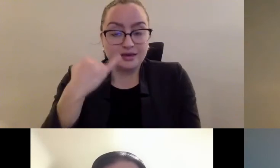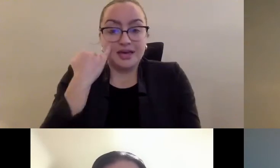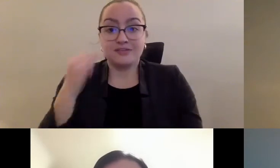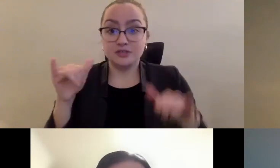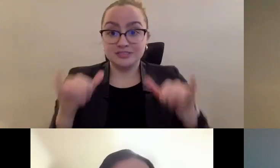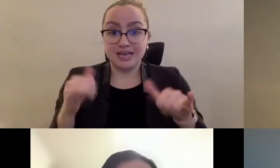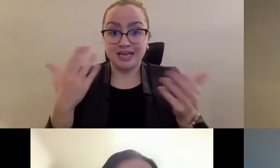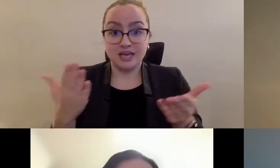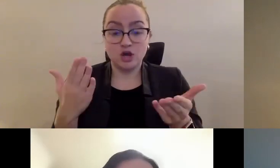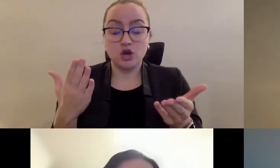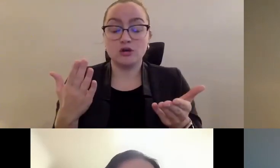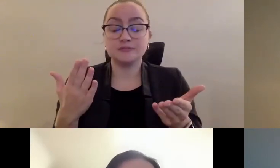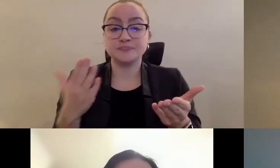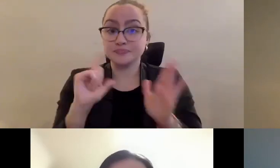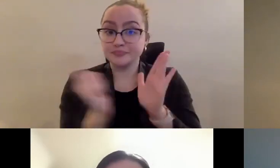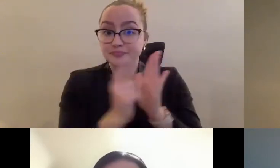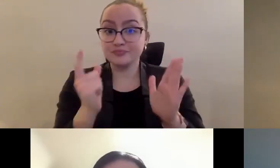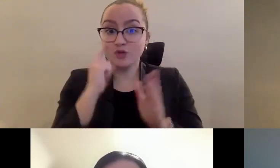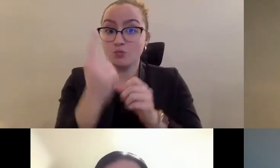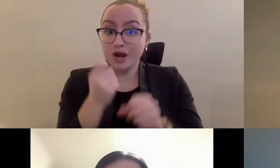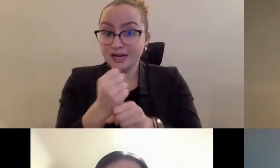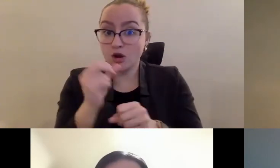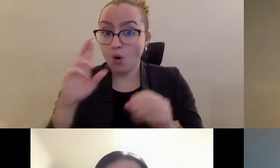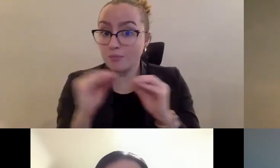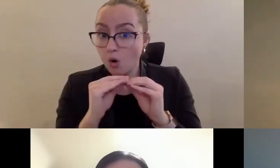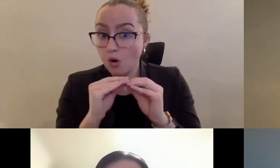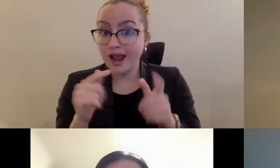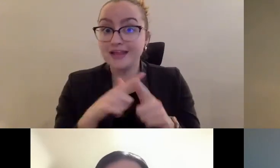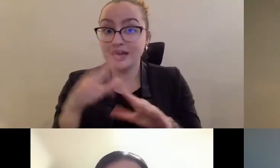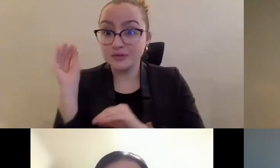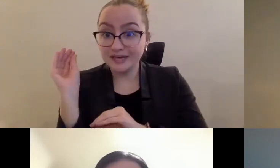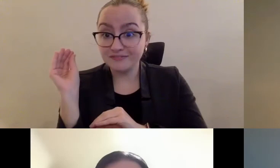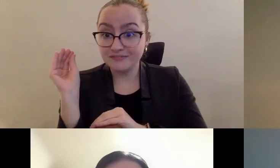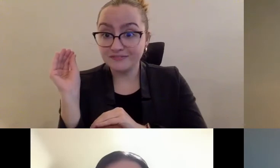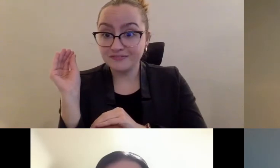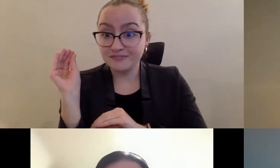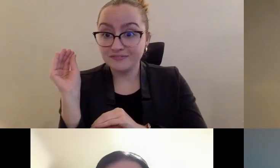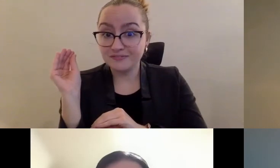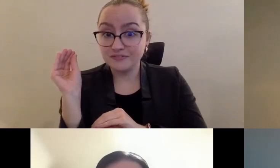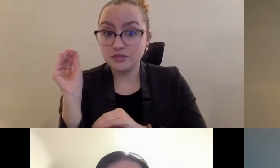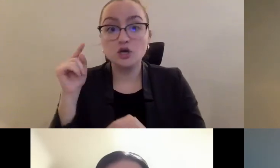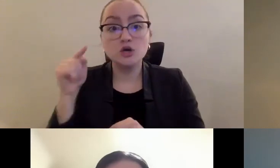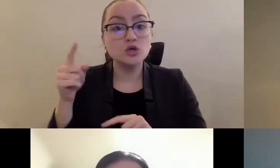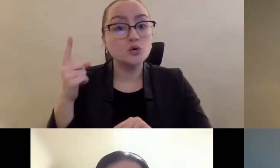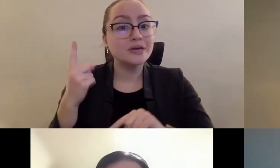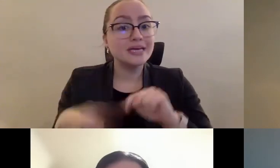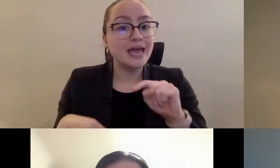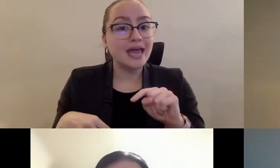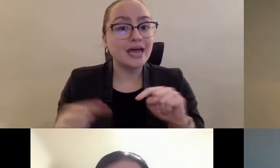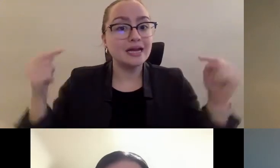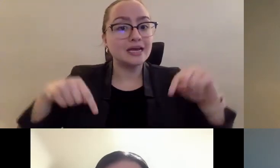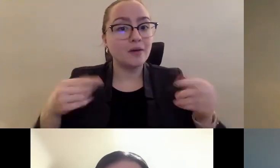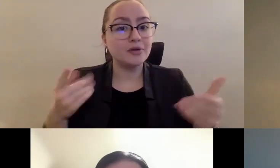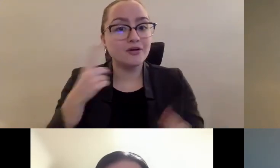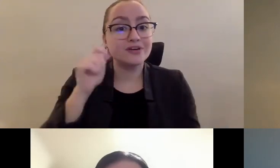de 3 años. Y si te quedas en Estados Unidos por 1 año o más sin documentación y después salís del